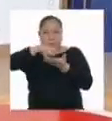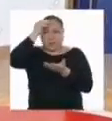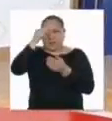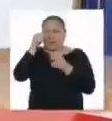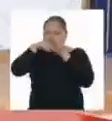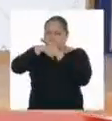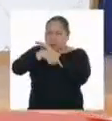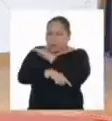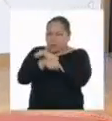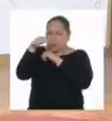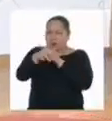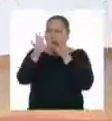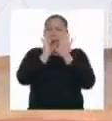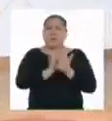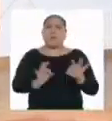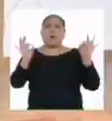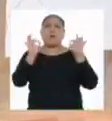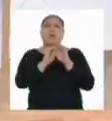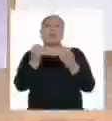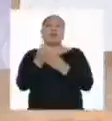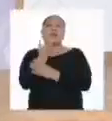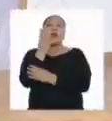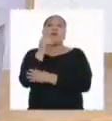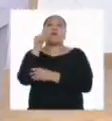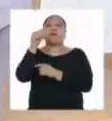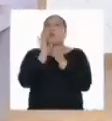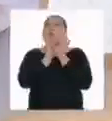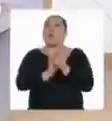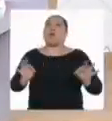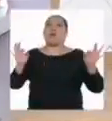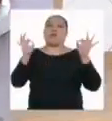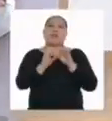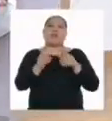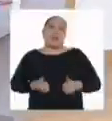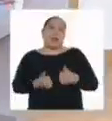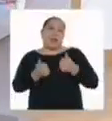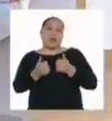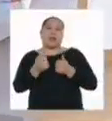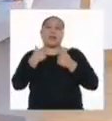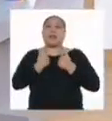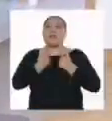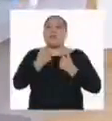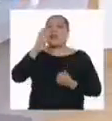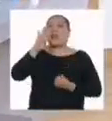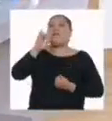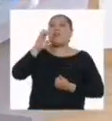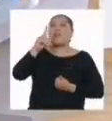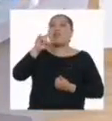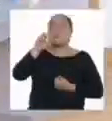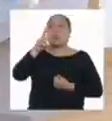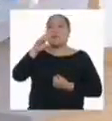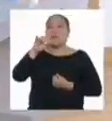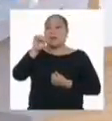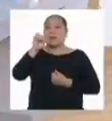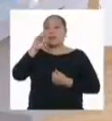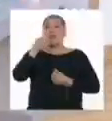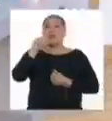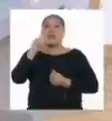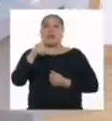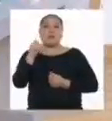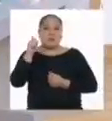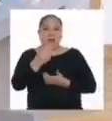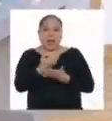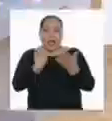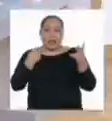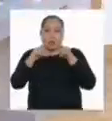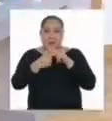un poco más sobre la importancia de las plantas y de lo valiosa que es nuestra biodiversidad. Antes de empezar, no se olviden